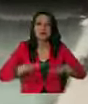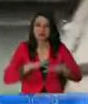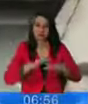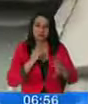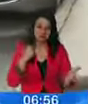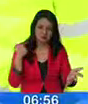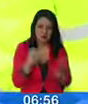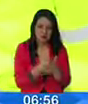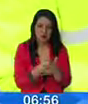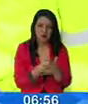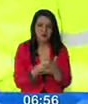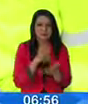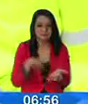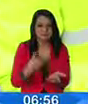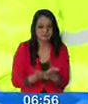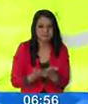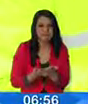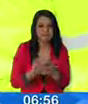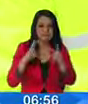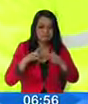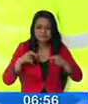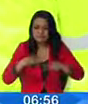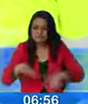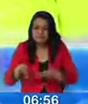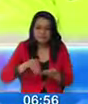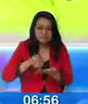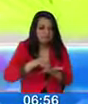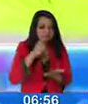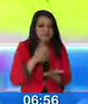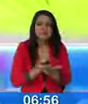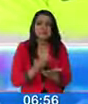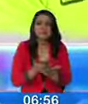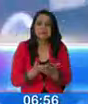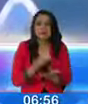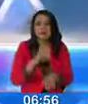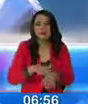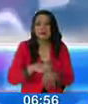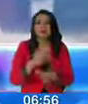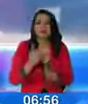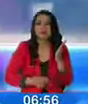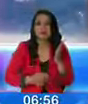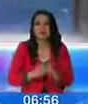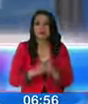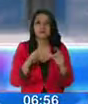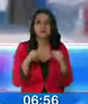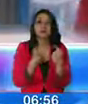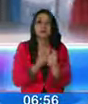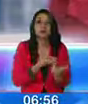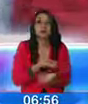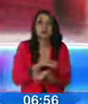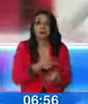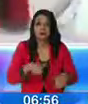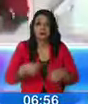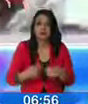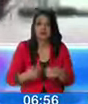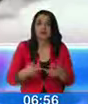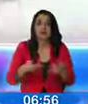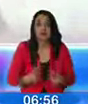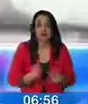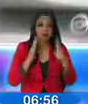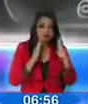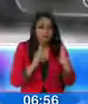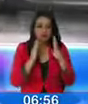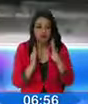Tránsito, que levantó indicios para determinar las causas de este accidente, y un grupo del Cuerpo de Bomberos de Quito, que atendieron a